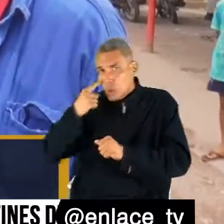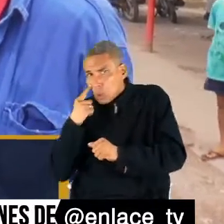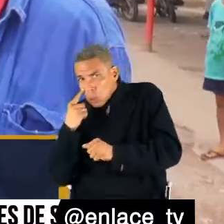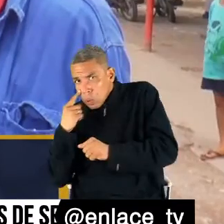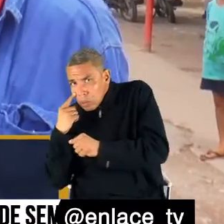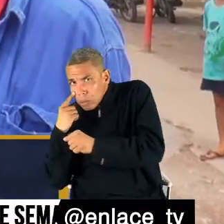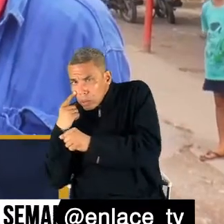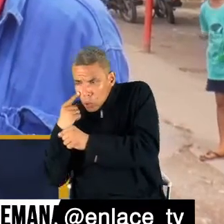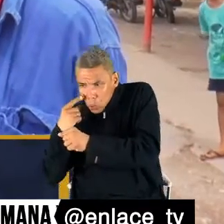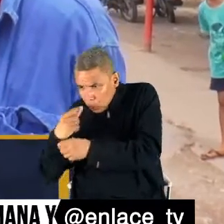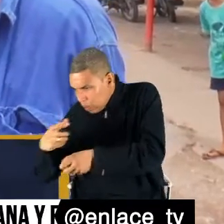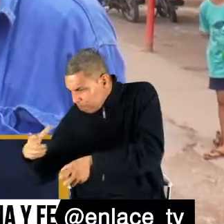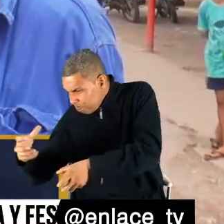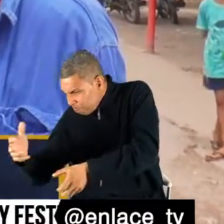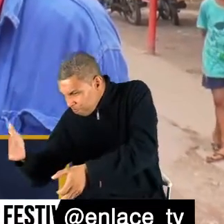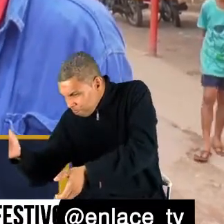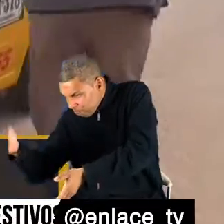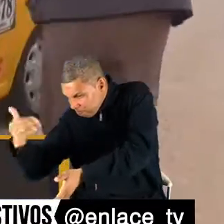ha ido hoy? Bien.